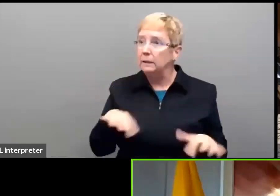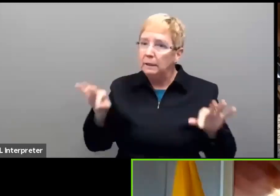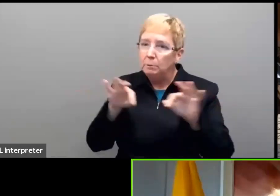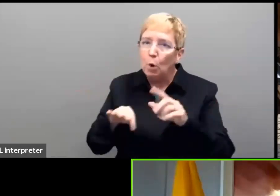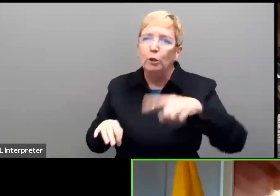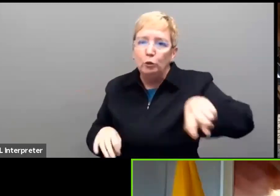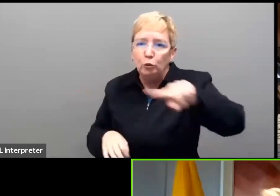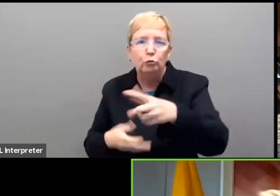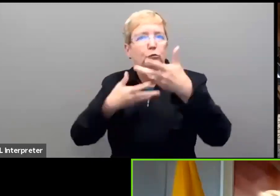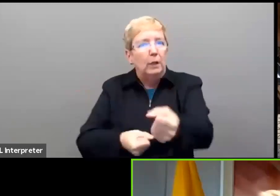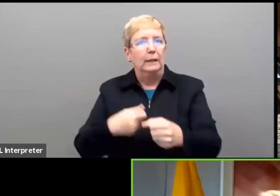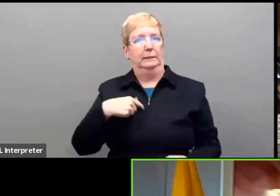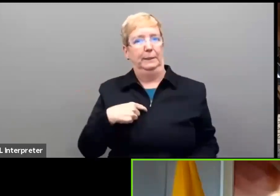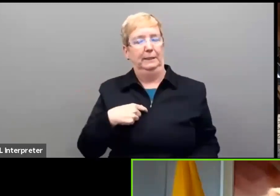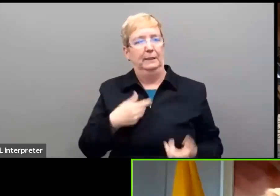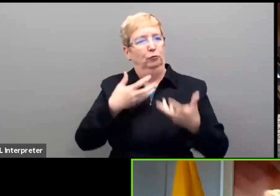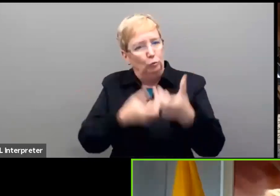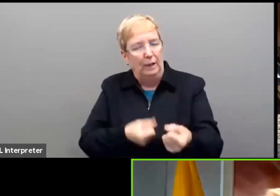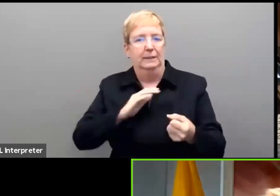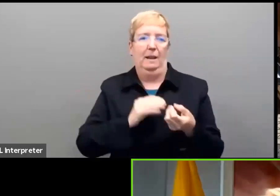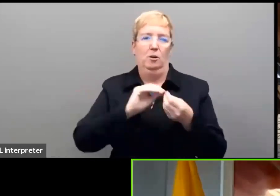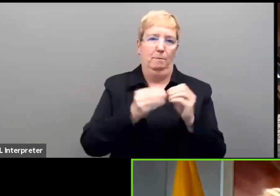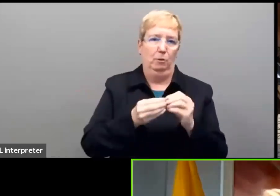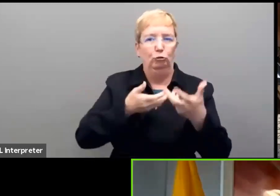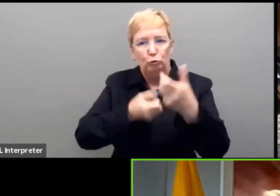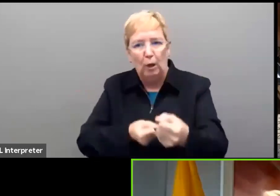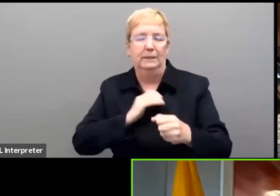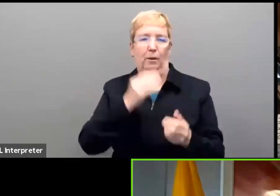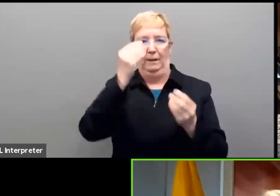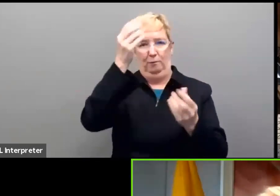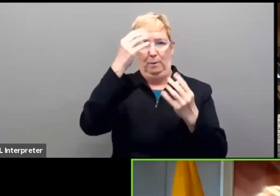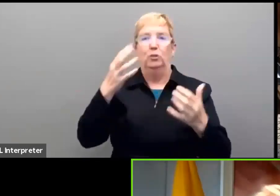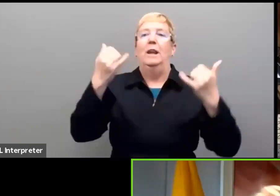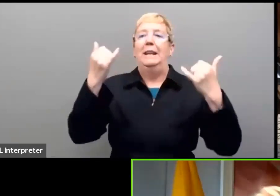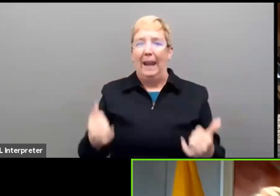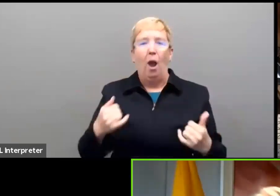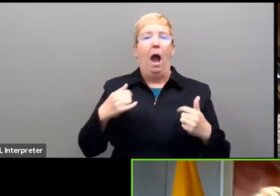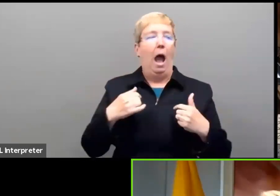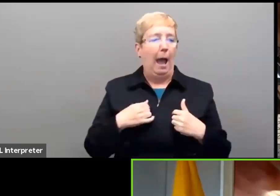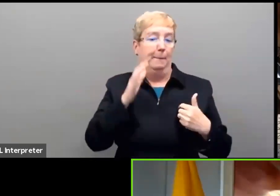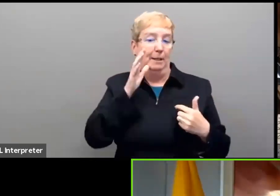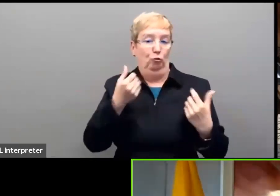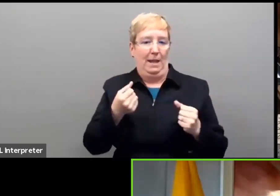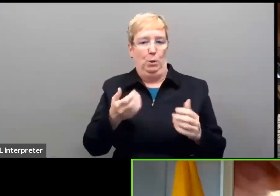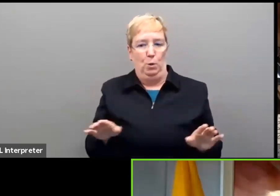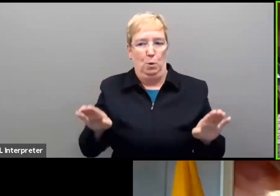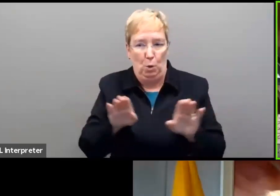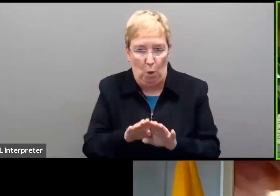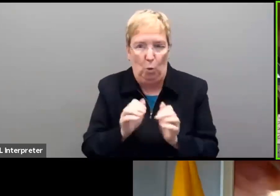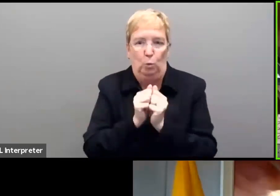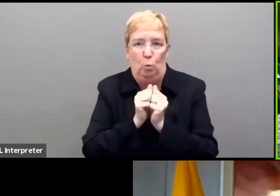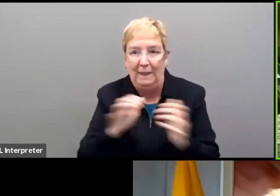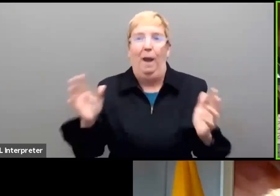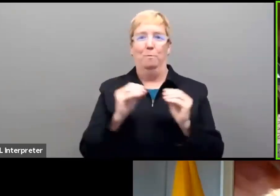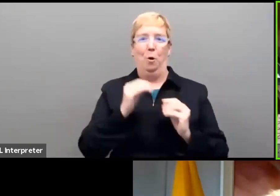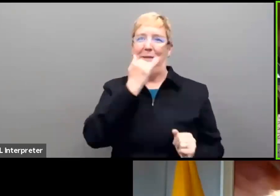todos en Nuevo México, a los que, bueno, están trabajando para protegernos a nuestra comunidad y a nuestras familias, pedirle a las